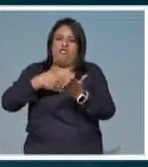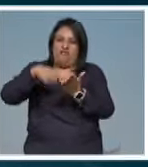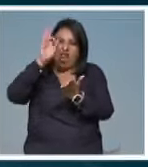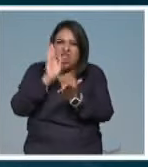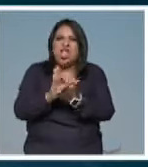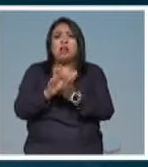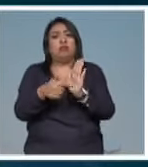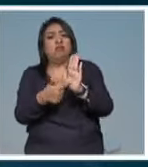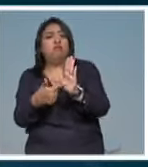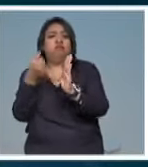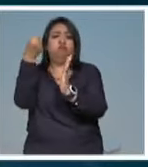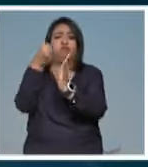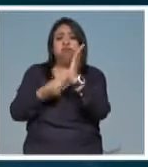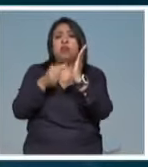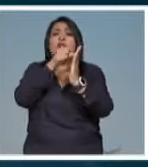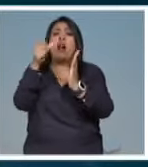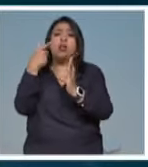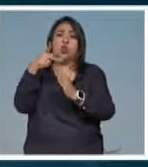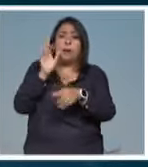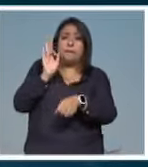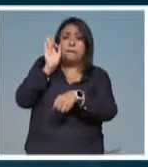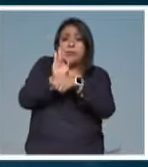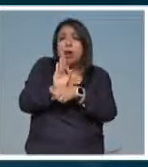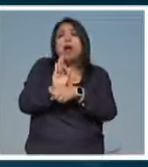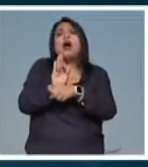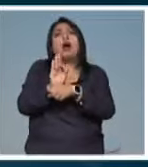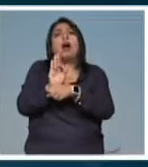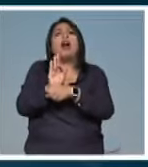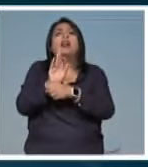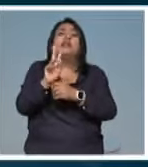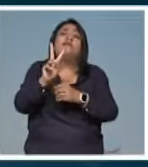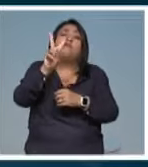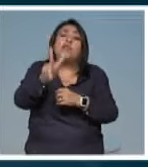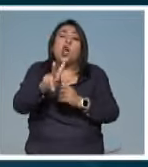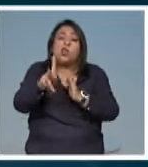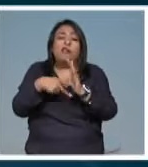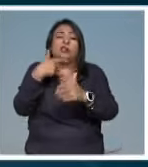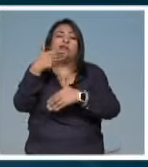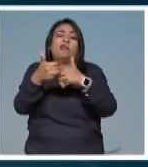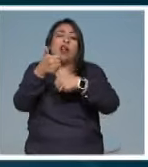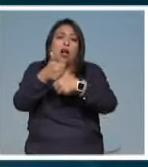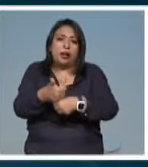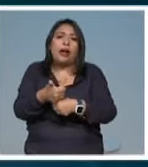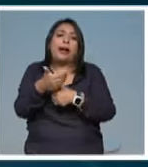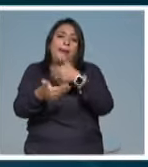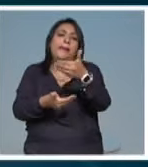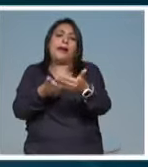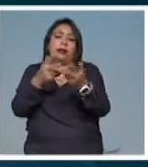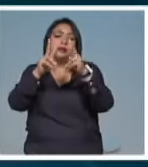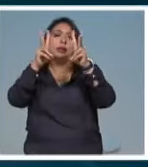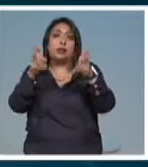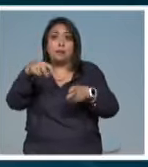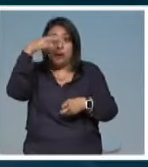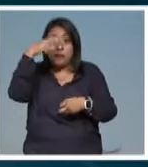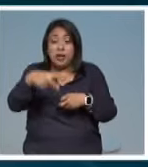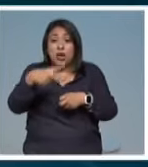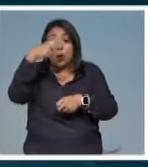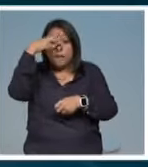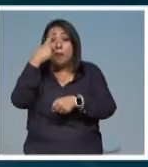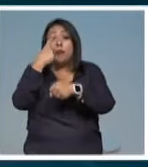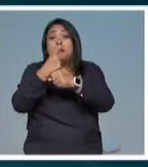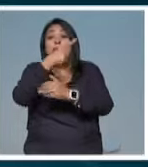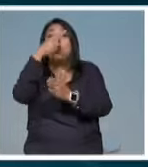que exponen, que luchan por sus casos y que fueron revictimizadas, es que avanzamos en esta materia en México. México ocupa el primer